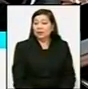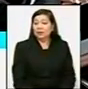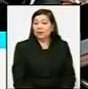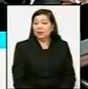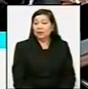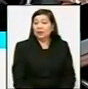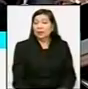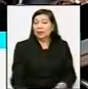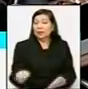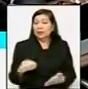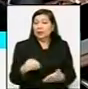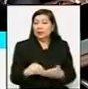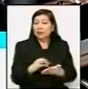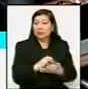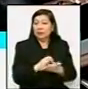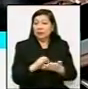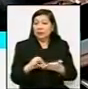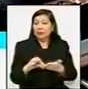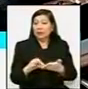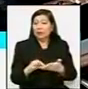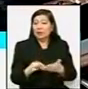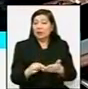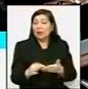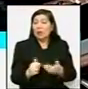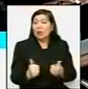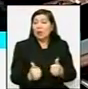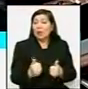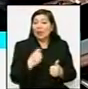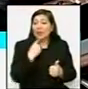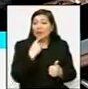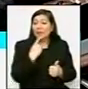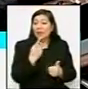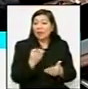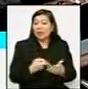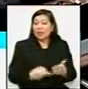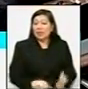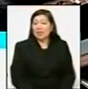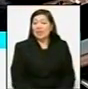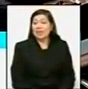tenemos que incorporar un párrafo en el cual se consigne que